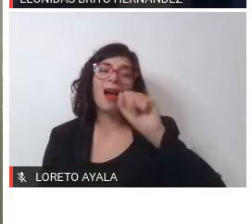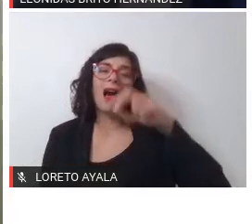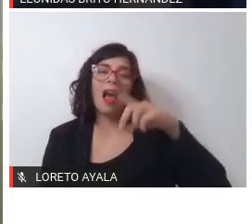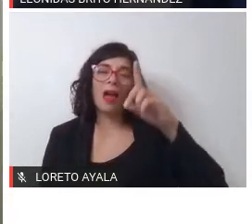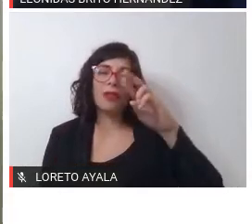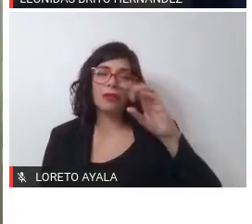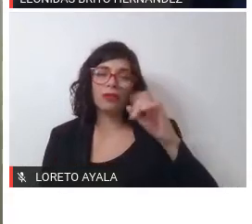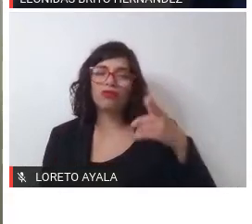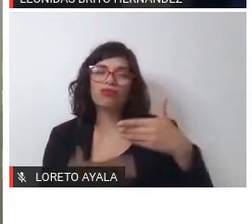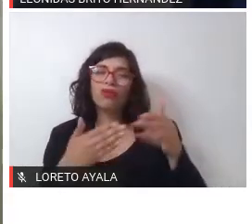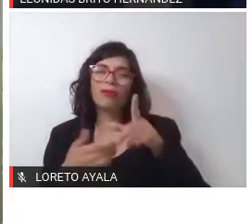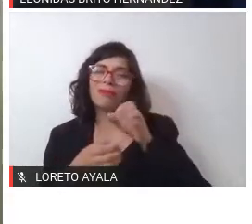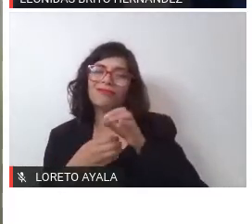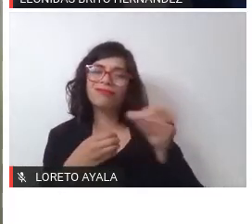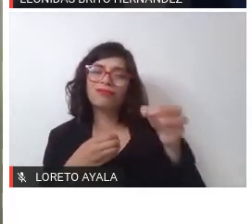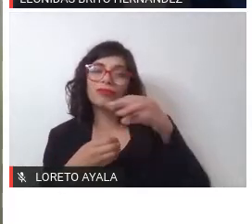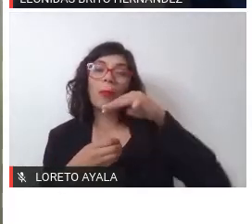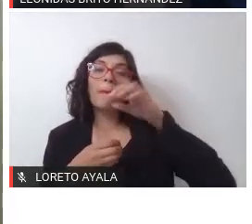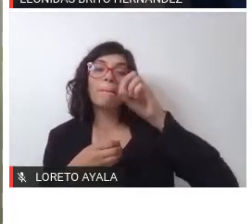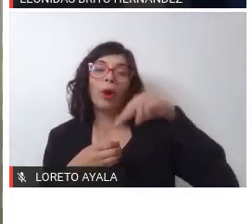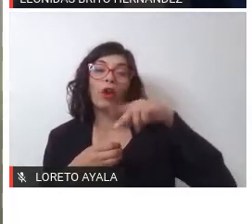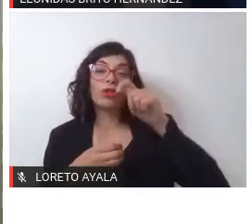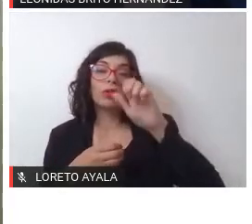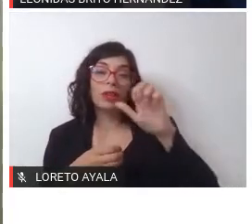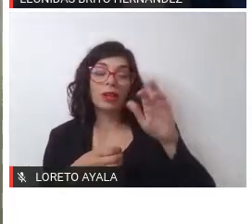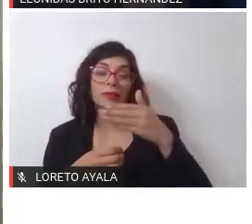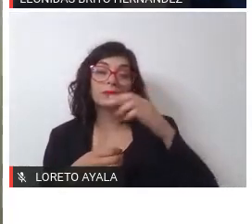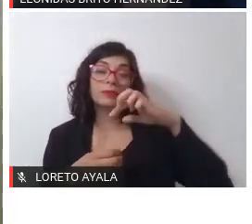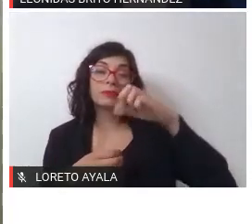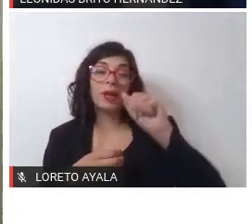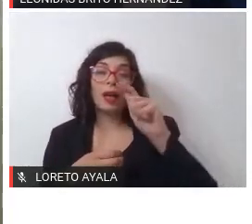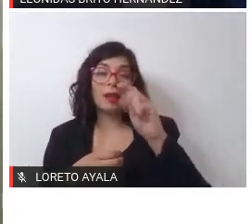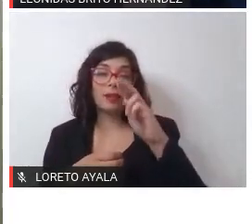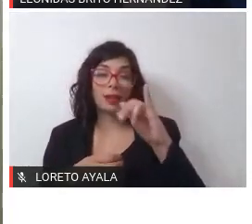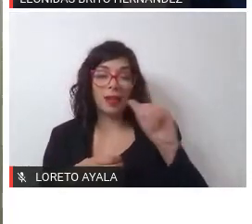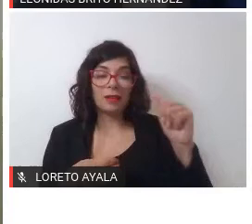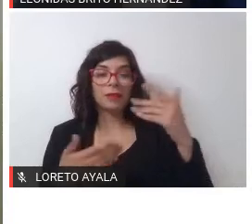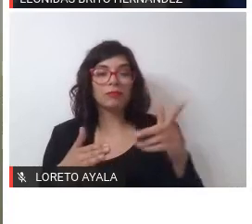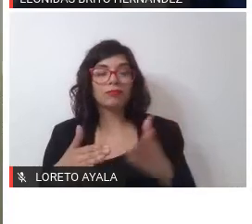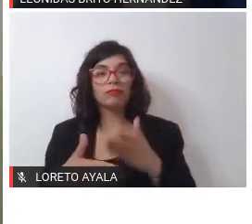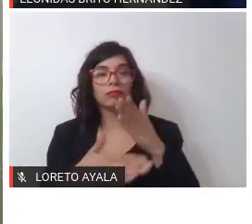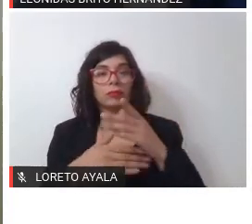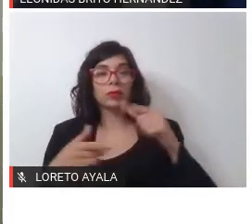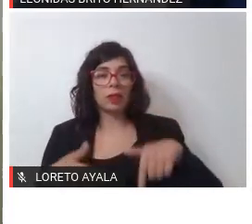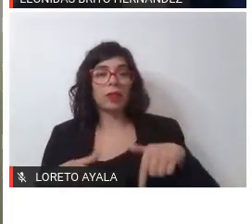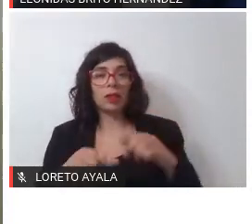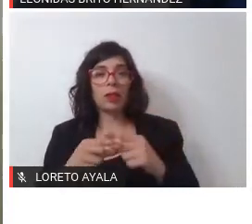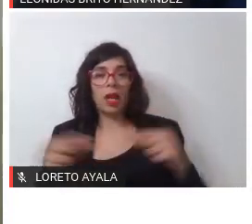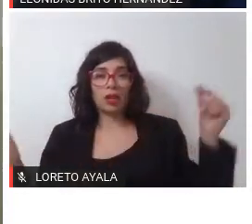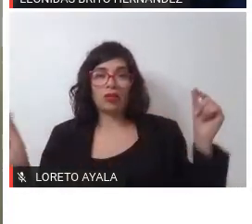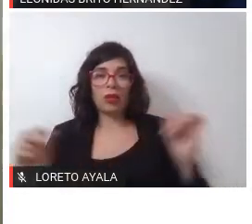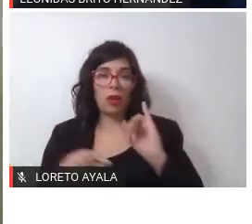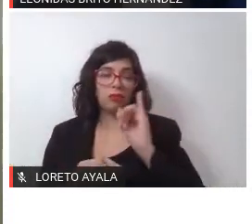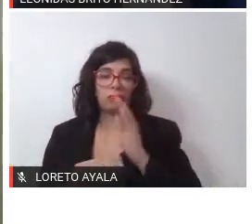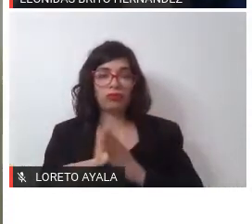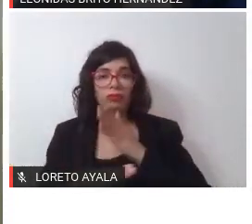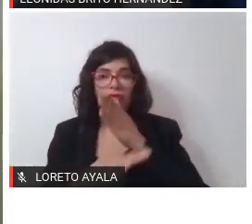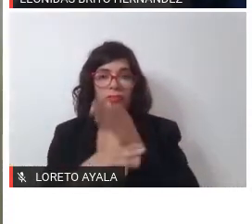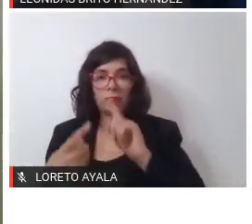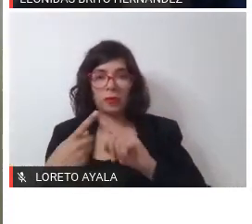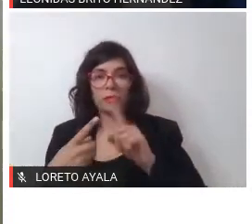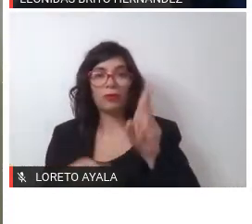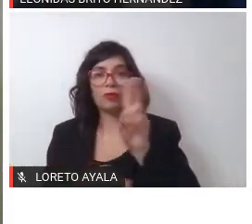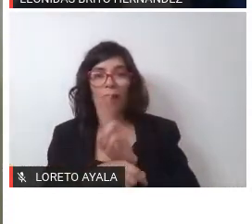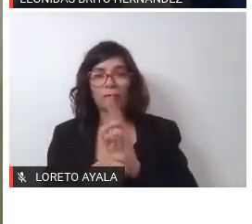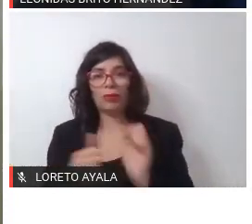que ha llevado alumnos y alumnas a nivel nacional. De hecho, han ido ellos, el profesor ha ido